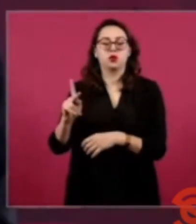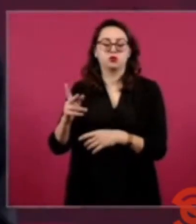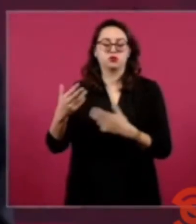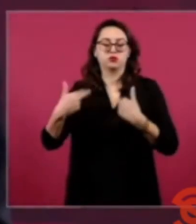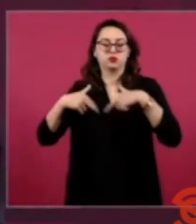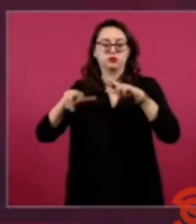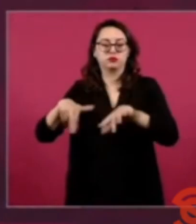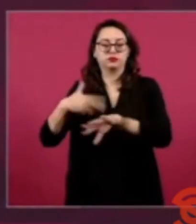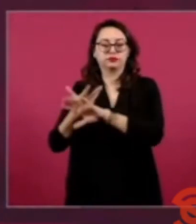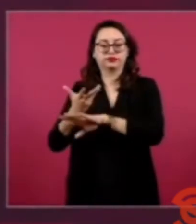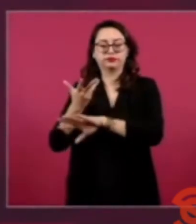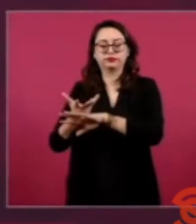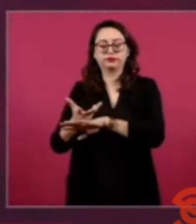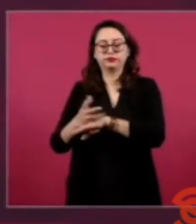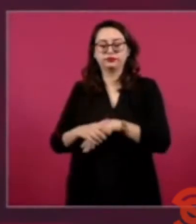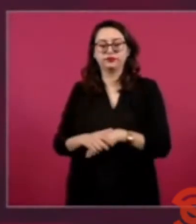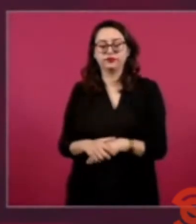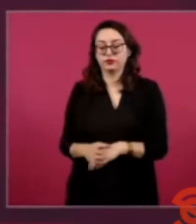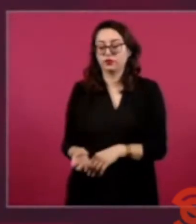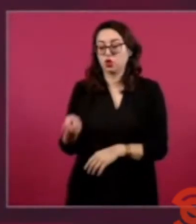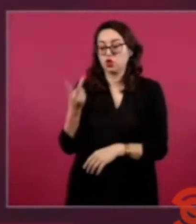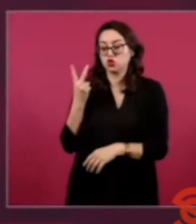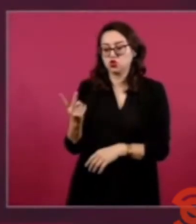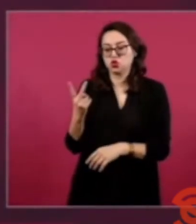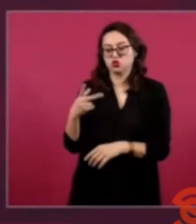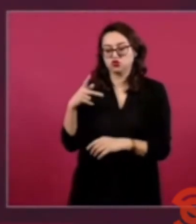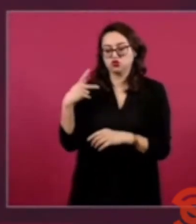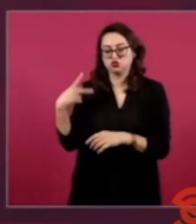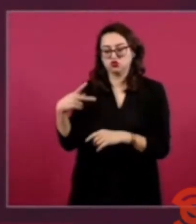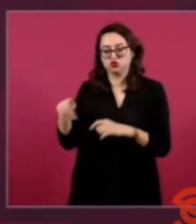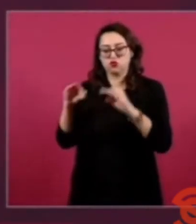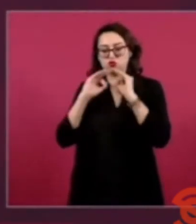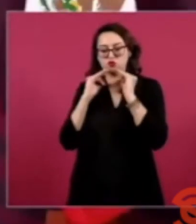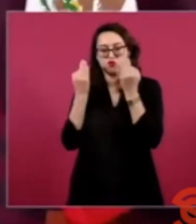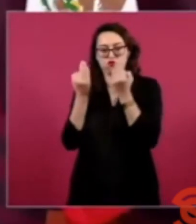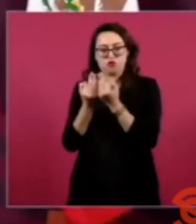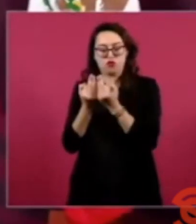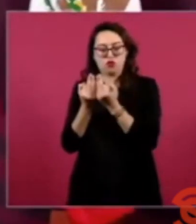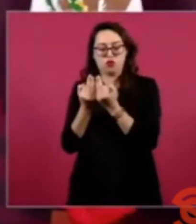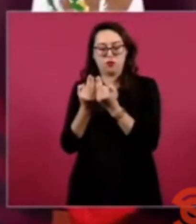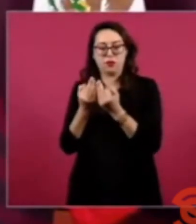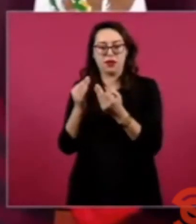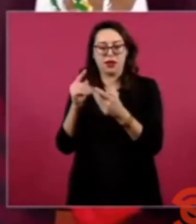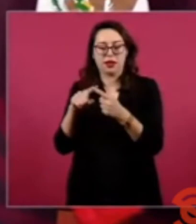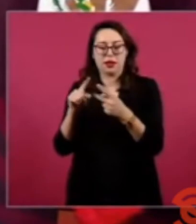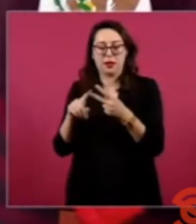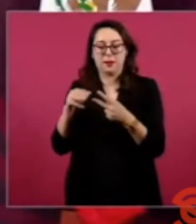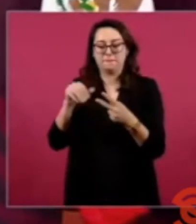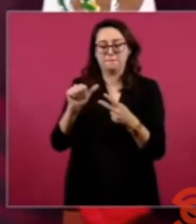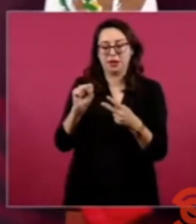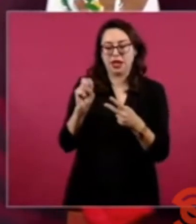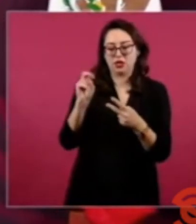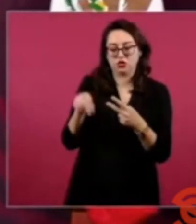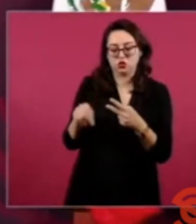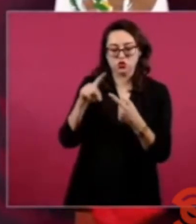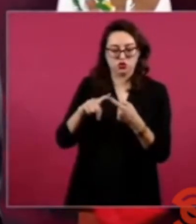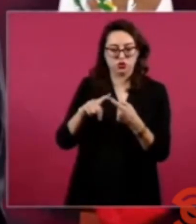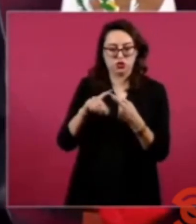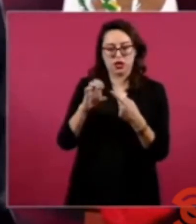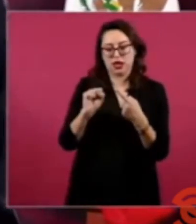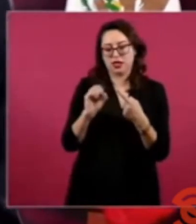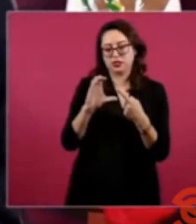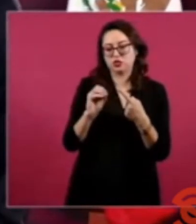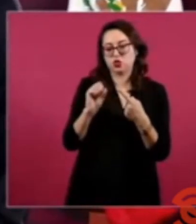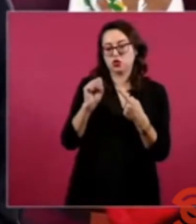entonces había dos ritos, ¿sí? El escocés, ¿sí? Y el rito